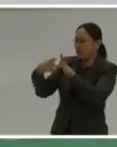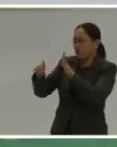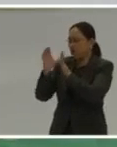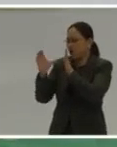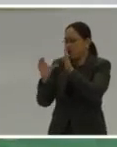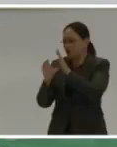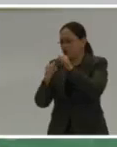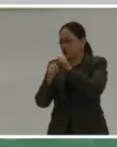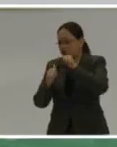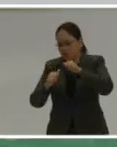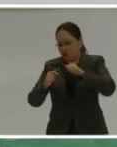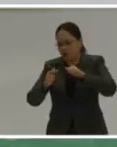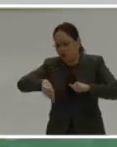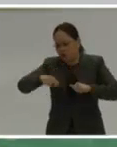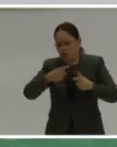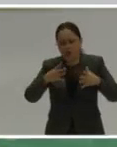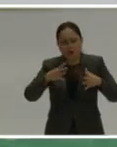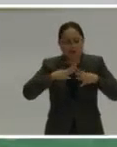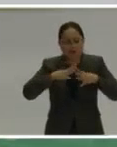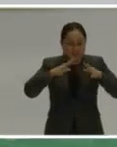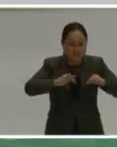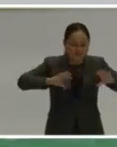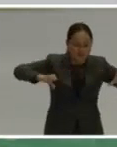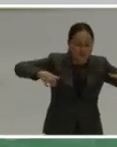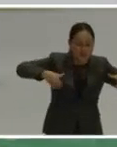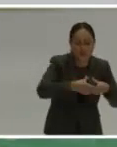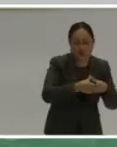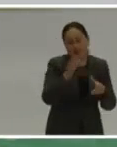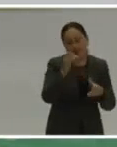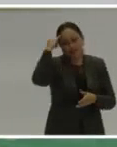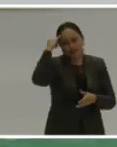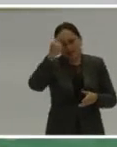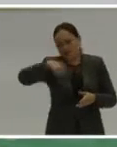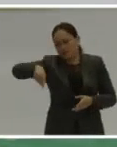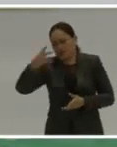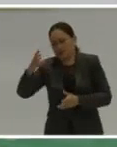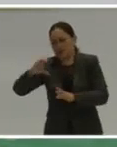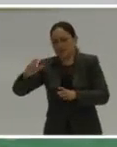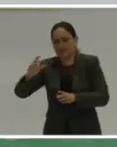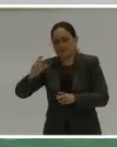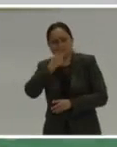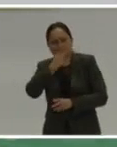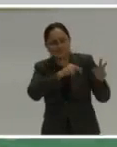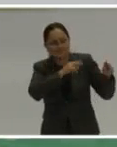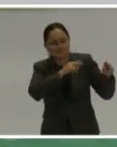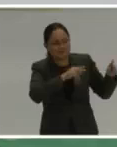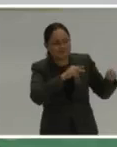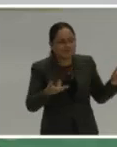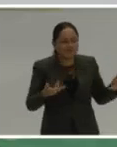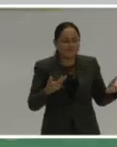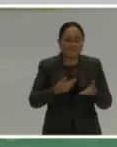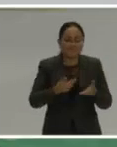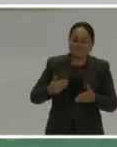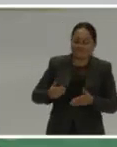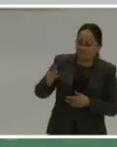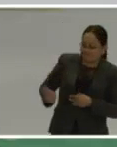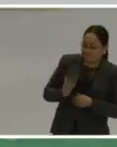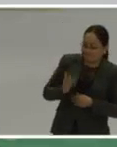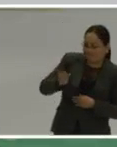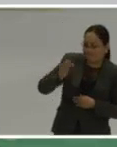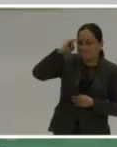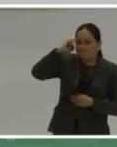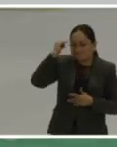de pueblos indígenas y ahora también pueblos indígenas, ¿verdad? Muchos